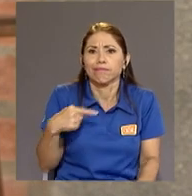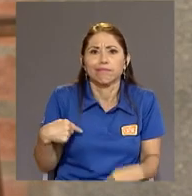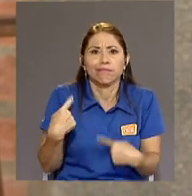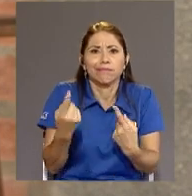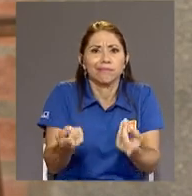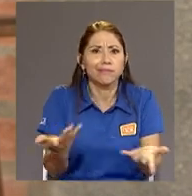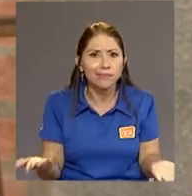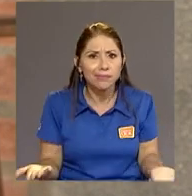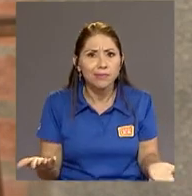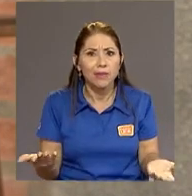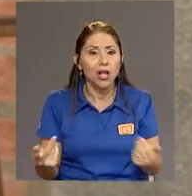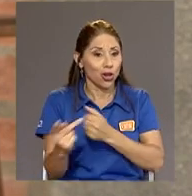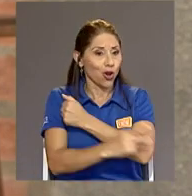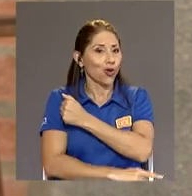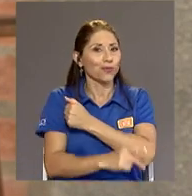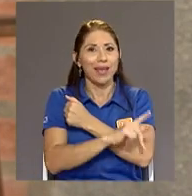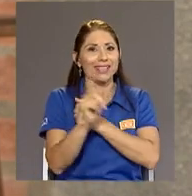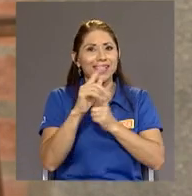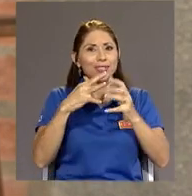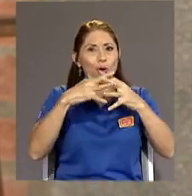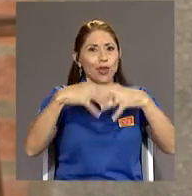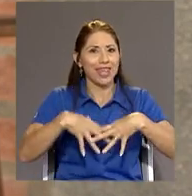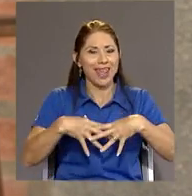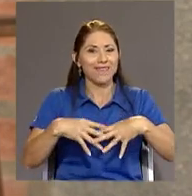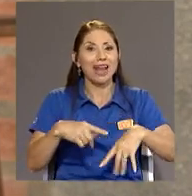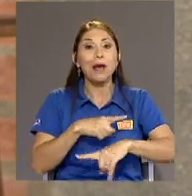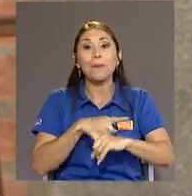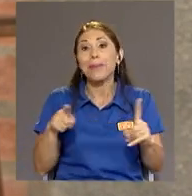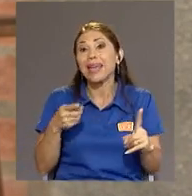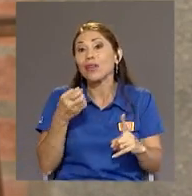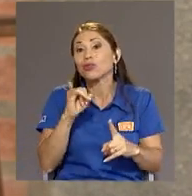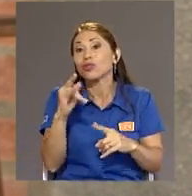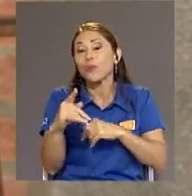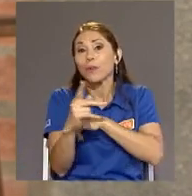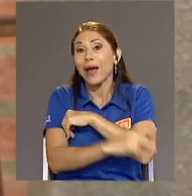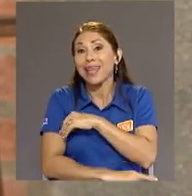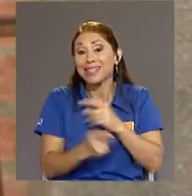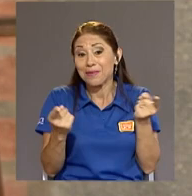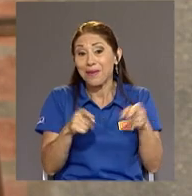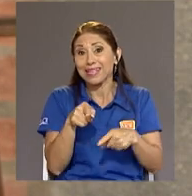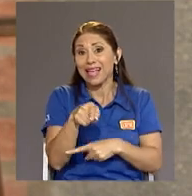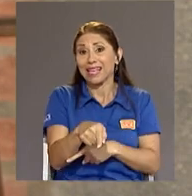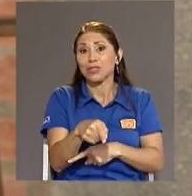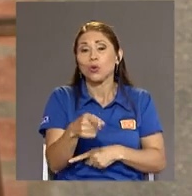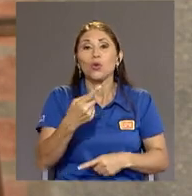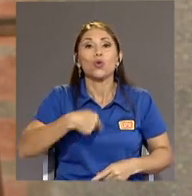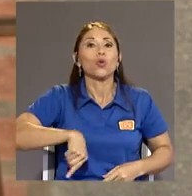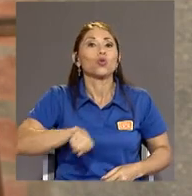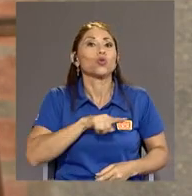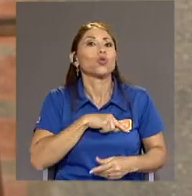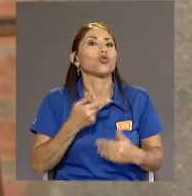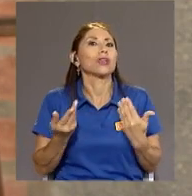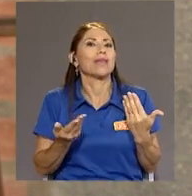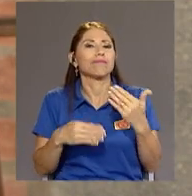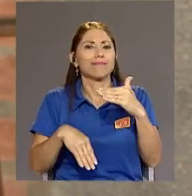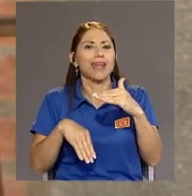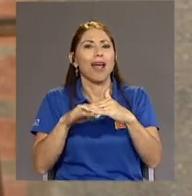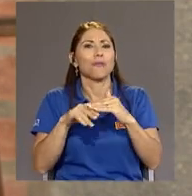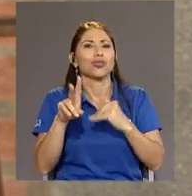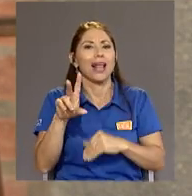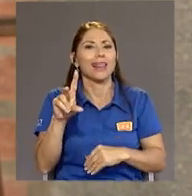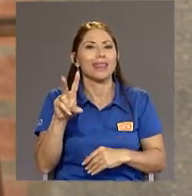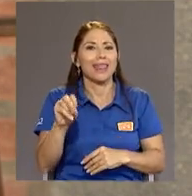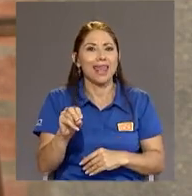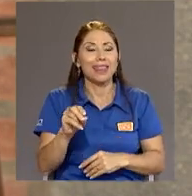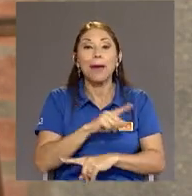lo quiebran, solo por esa cosa llegamos al 30. Pero yo sé de algún